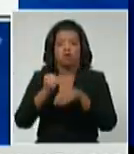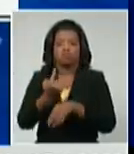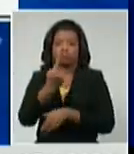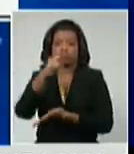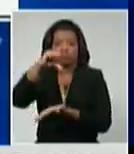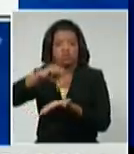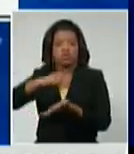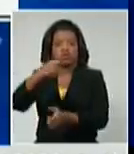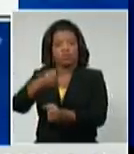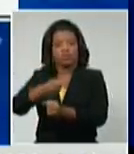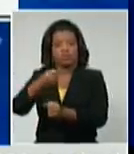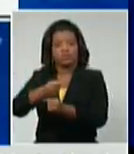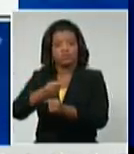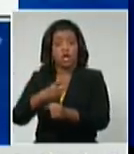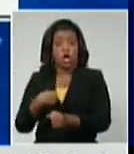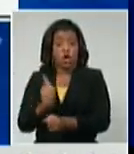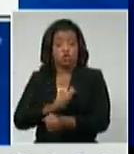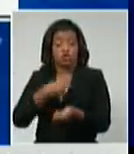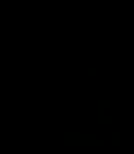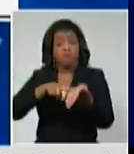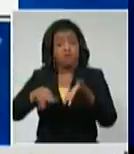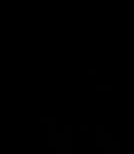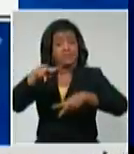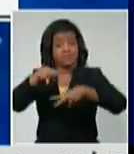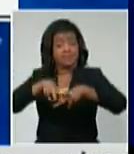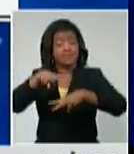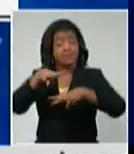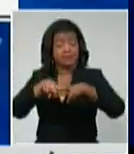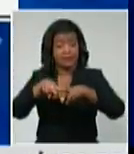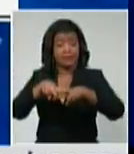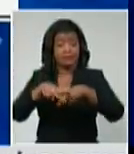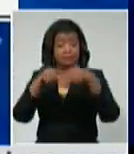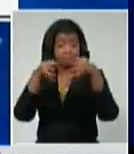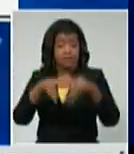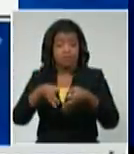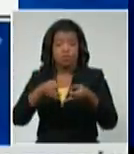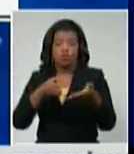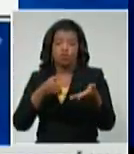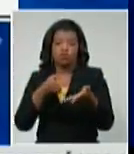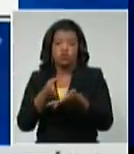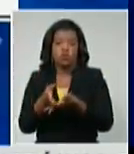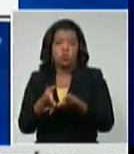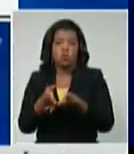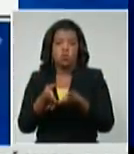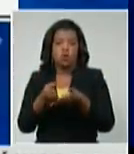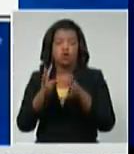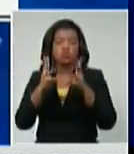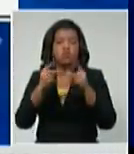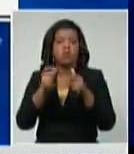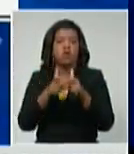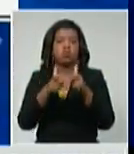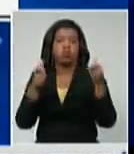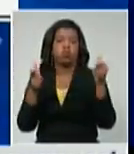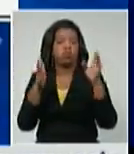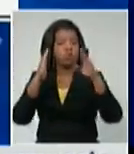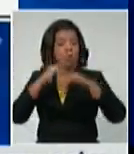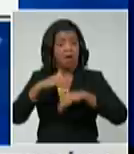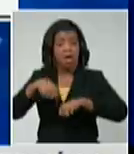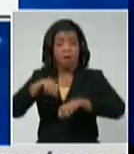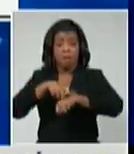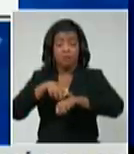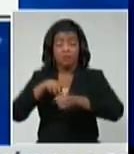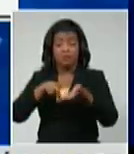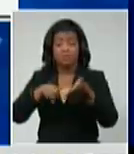provincia, que se había mantenido sin un número de casos, pues en estos momentos con una tasa